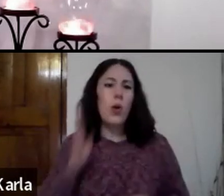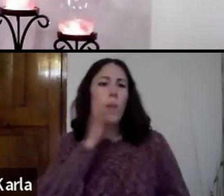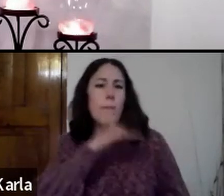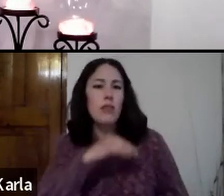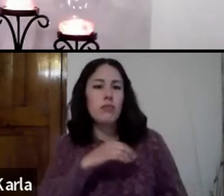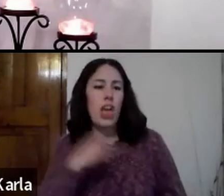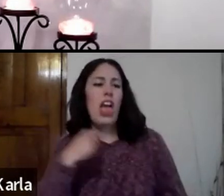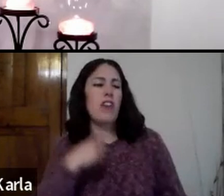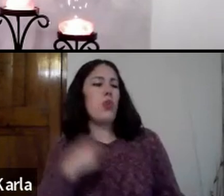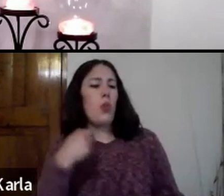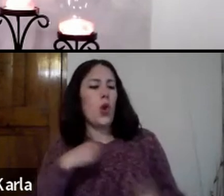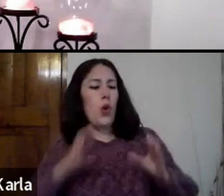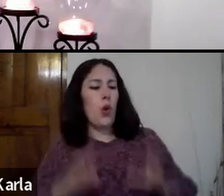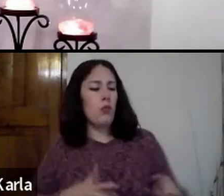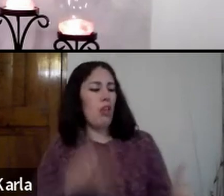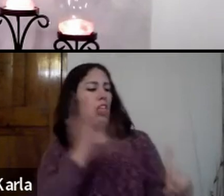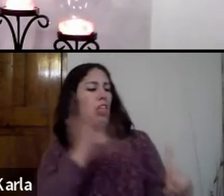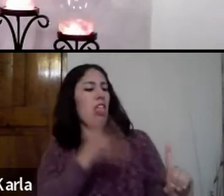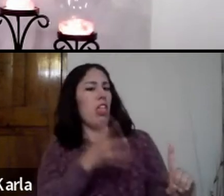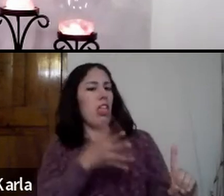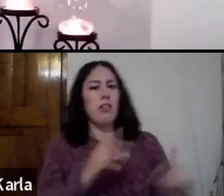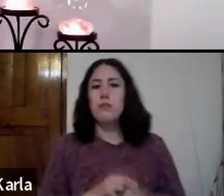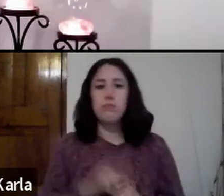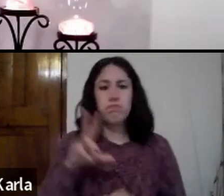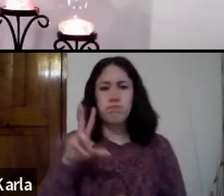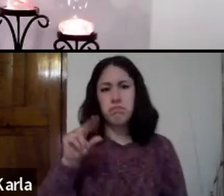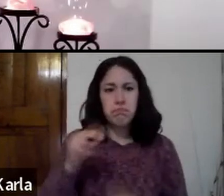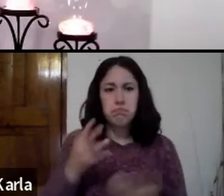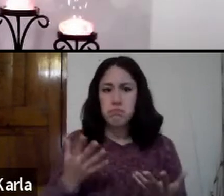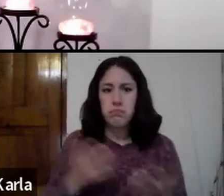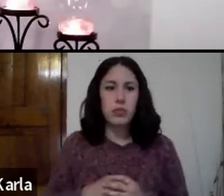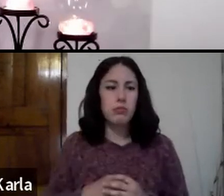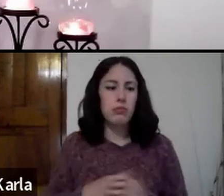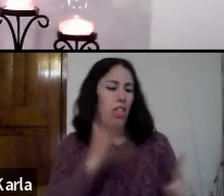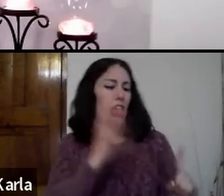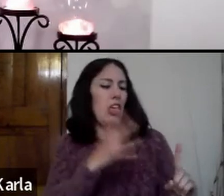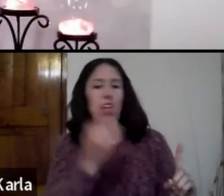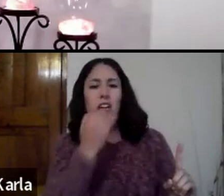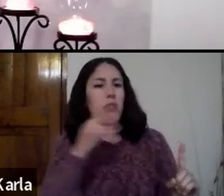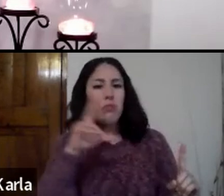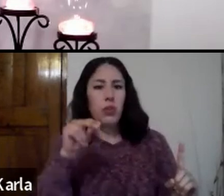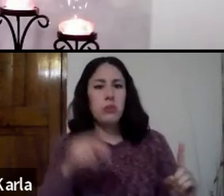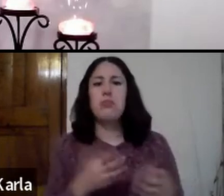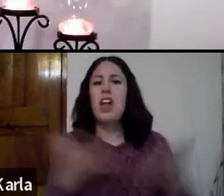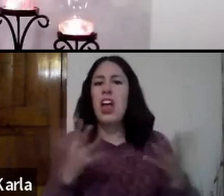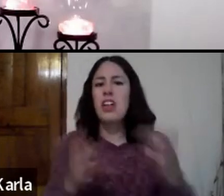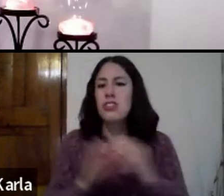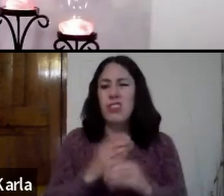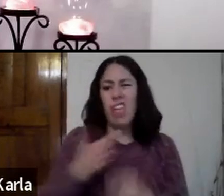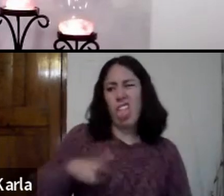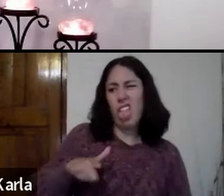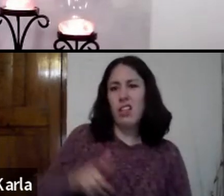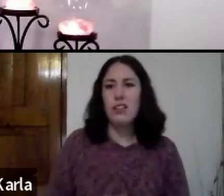castigar al cuerpo sin comer haciendo cosas que no me gustan de gente que